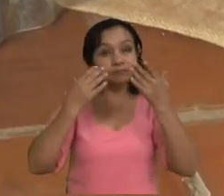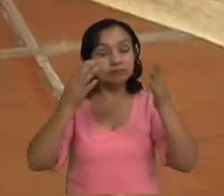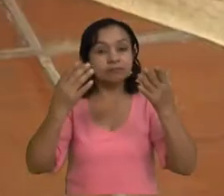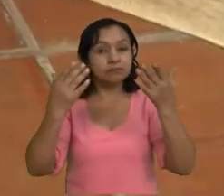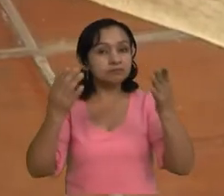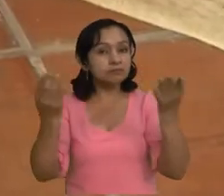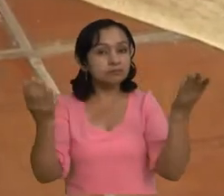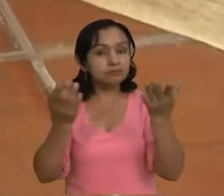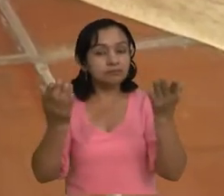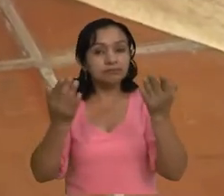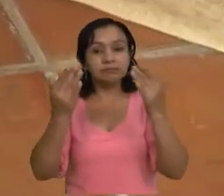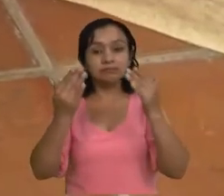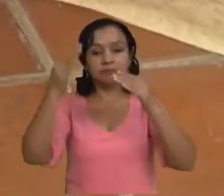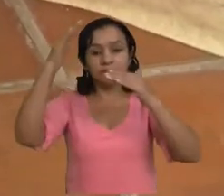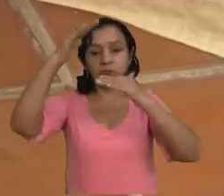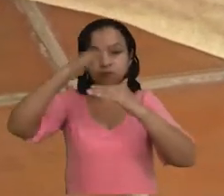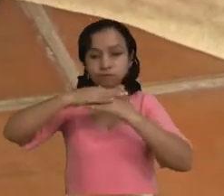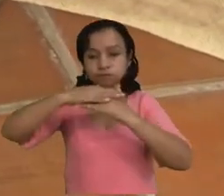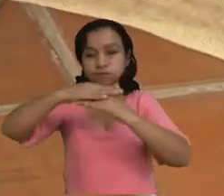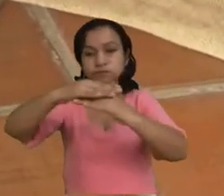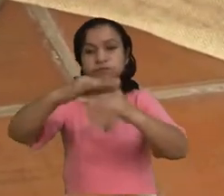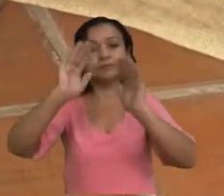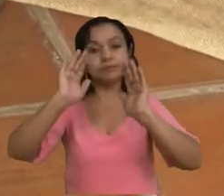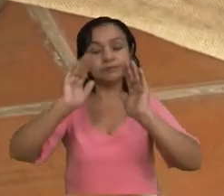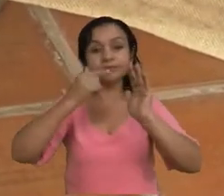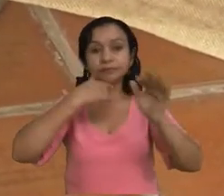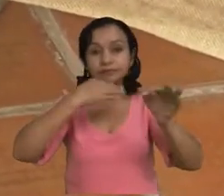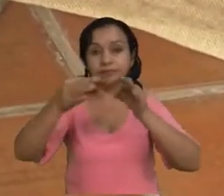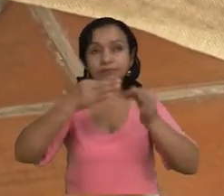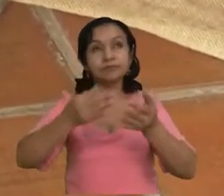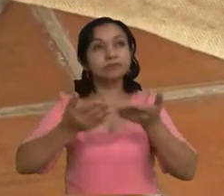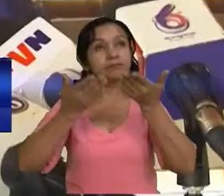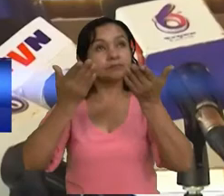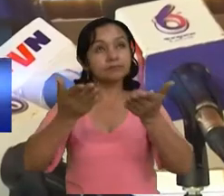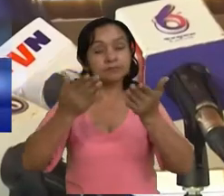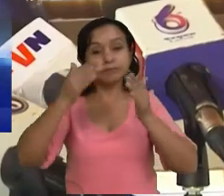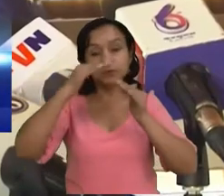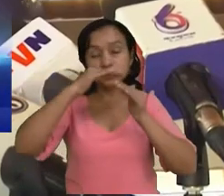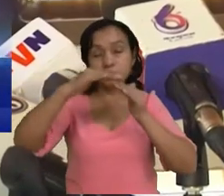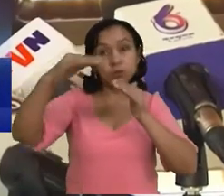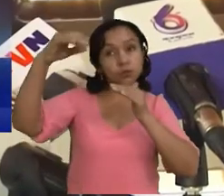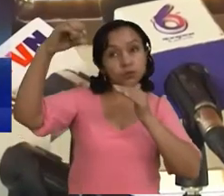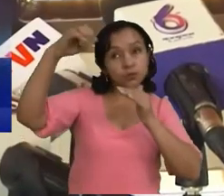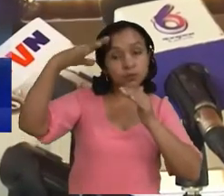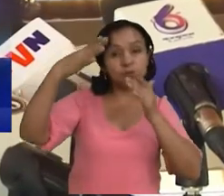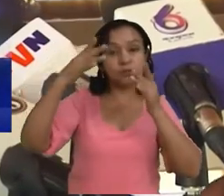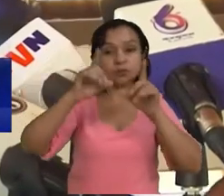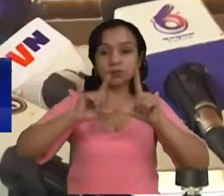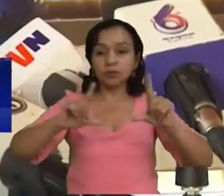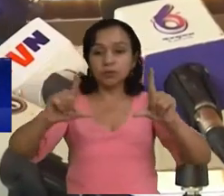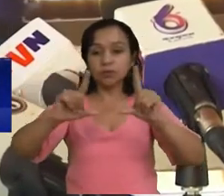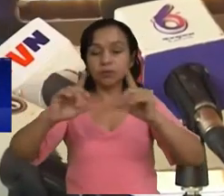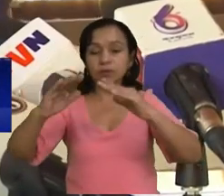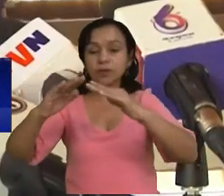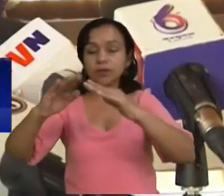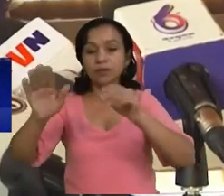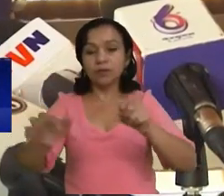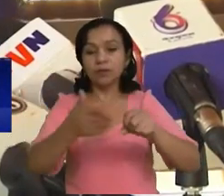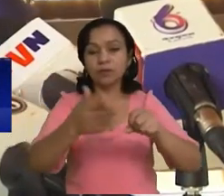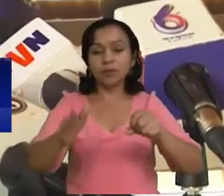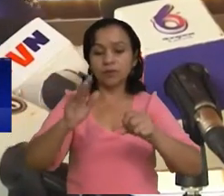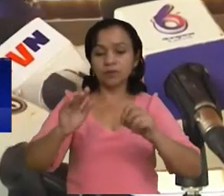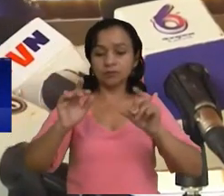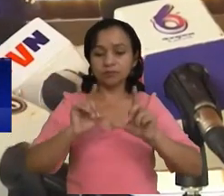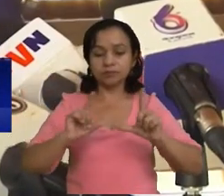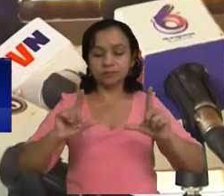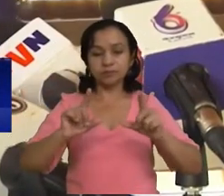lo que es cubierta para techo. Venimos ofertando lo que son láminas translúcidas para las áreas de la cocina, la terraza,